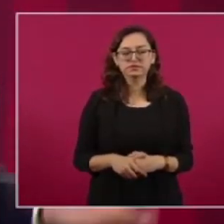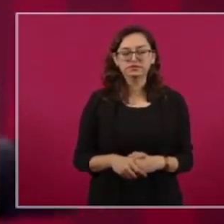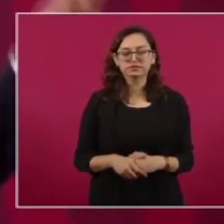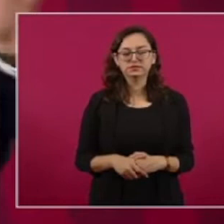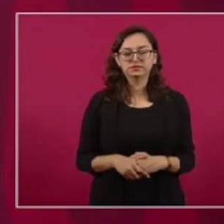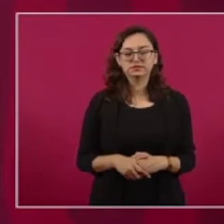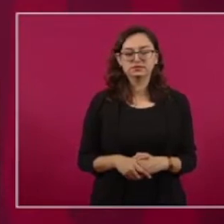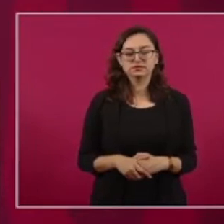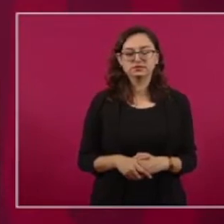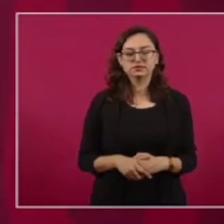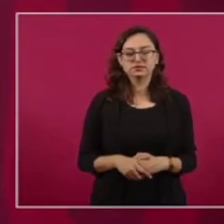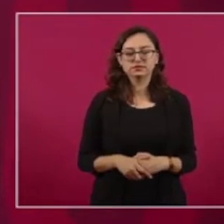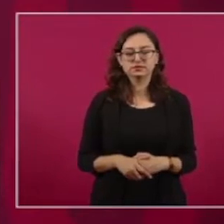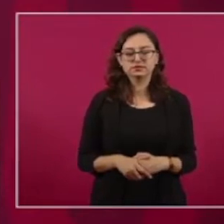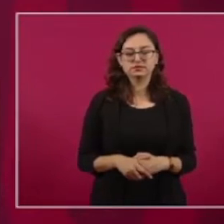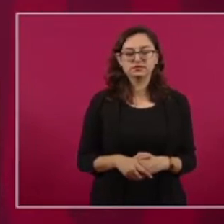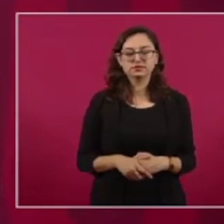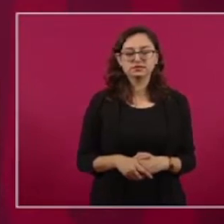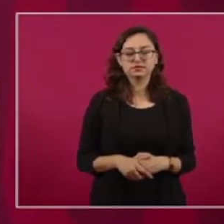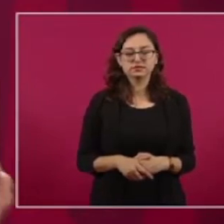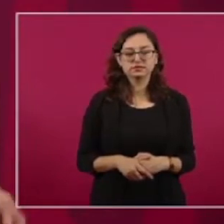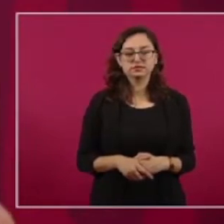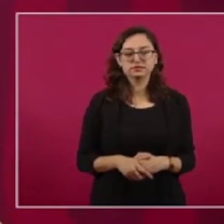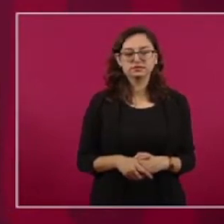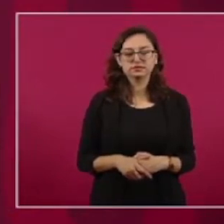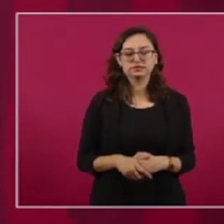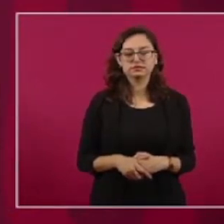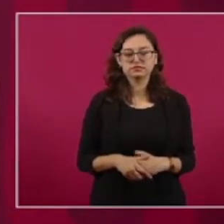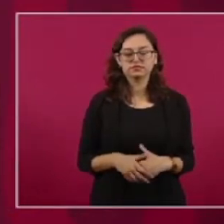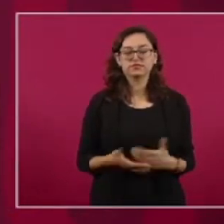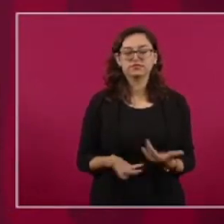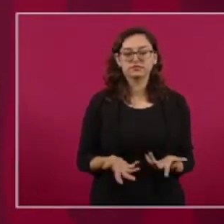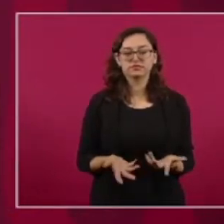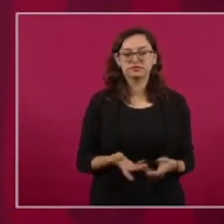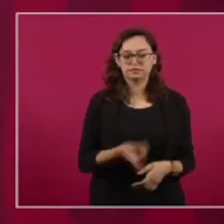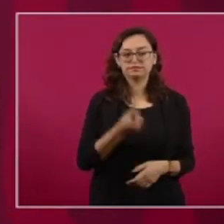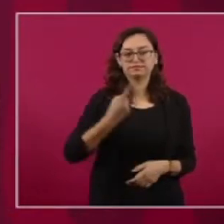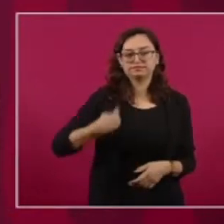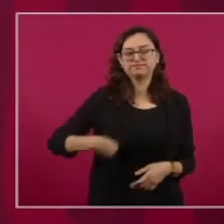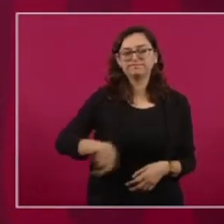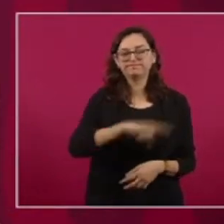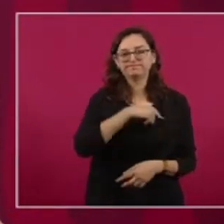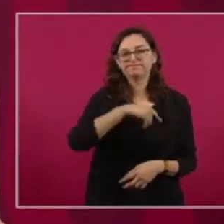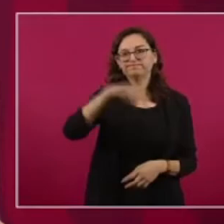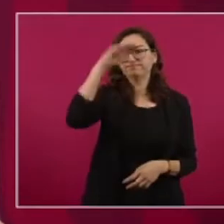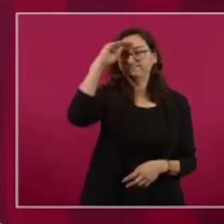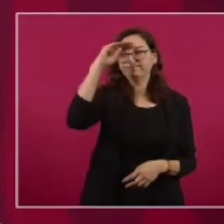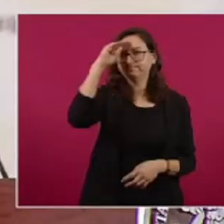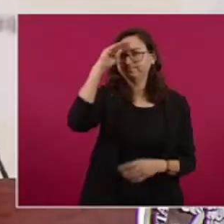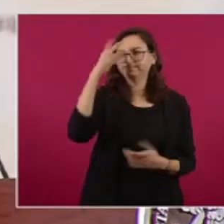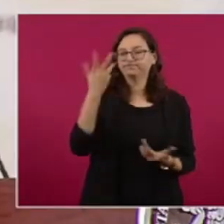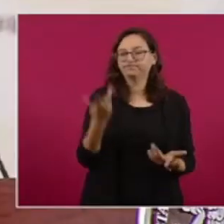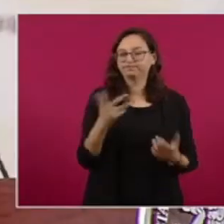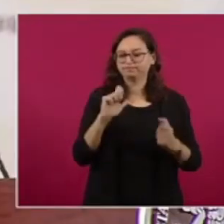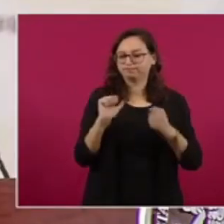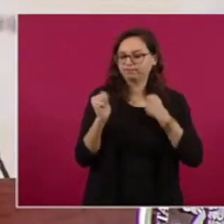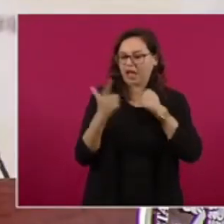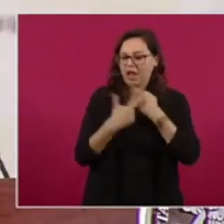hacer una financiera para el